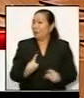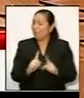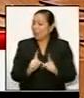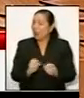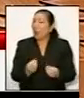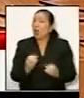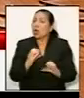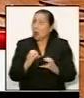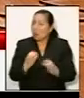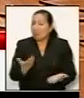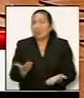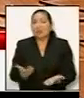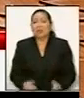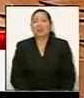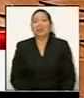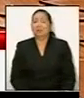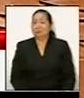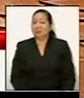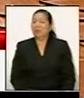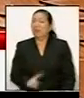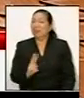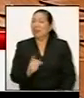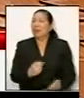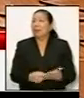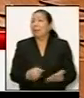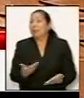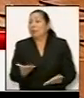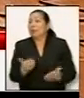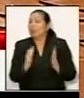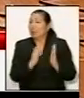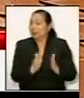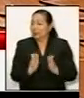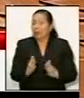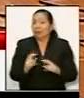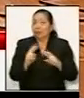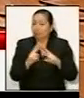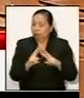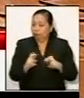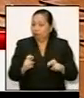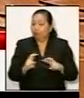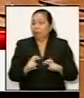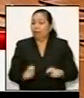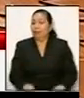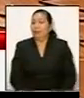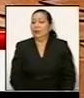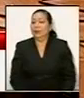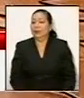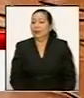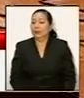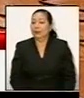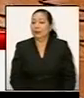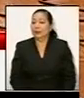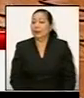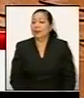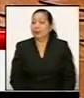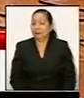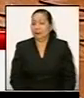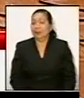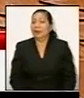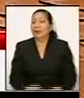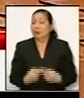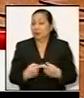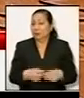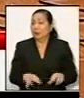conversar y ver qué cosa es lo que pasa medir no analizar ese tipo de cosas y si es importante